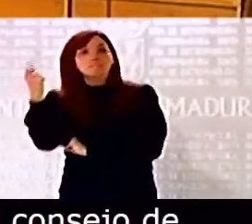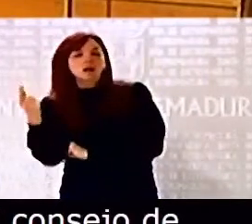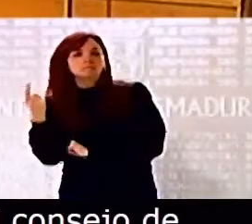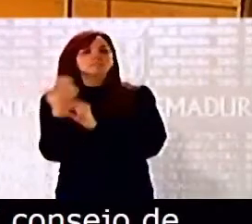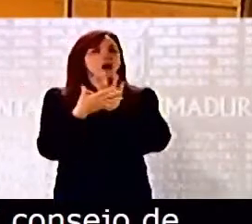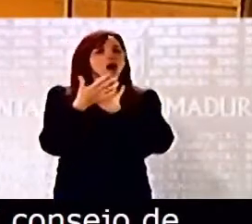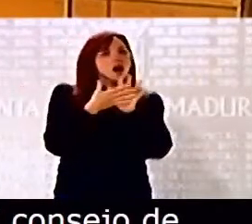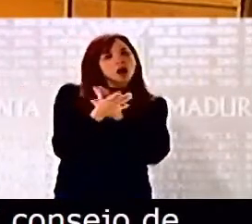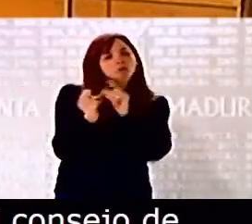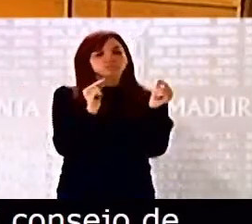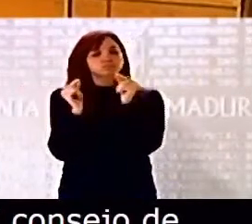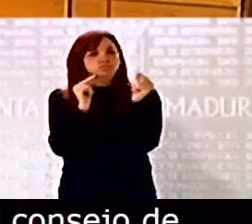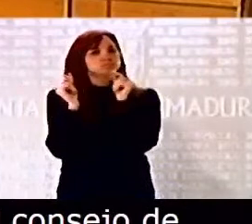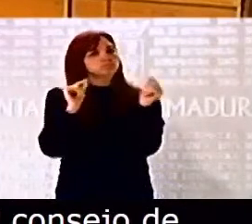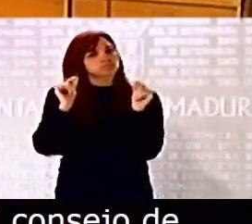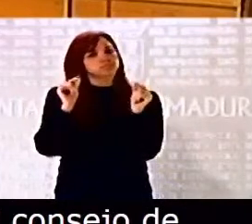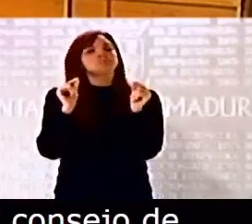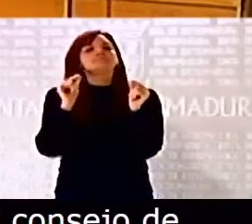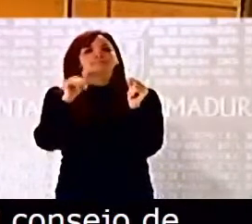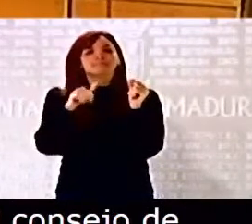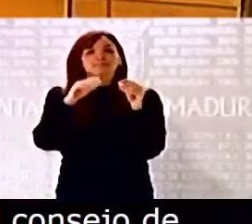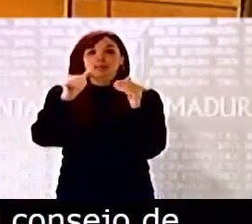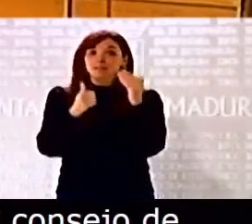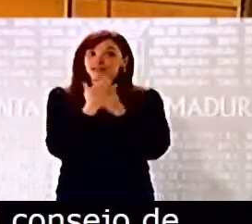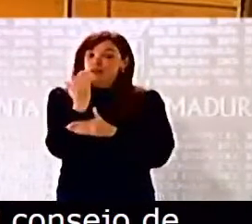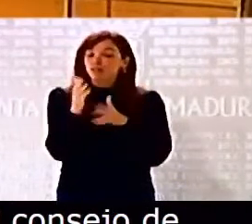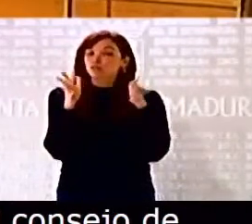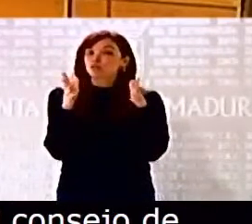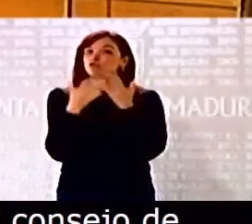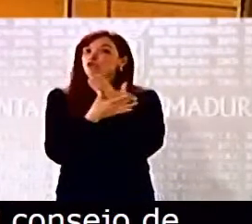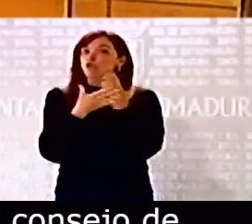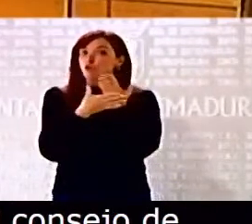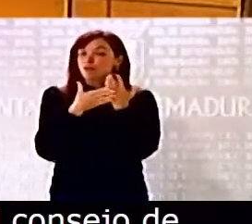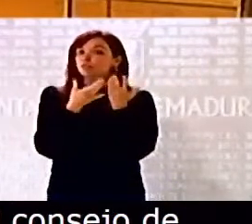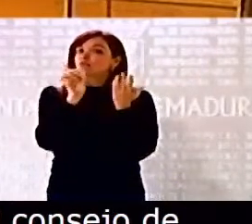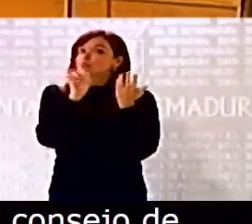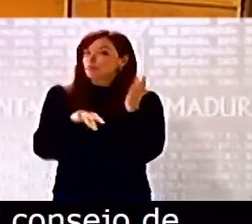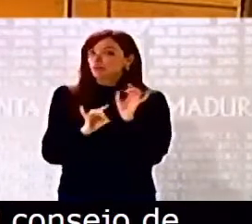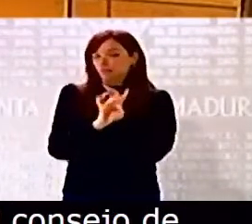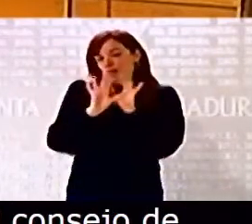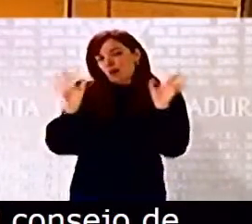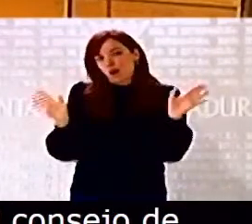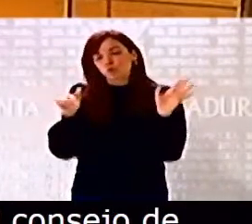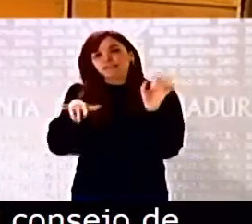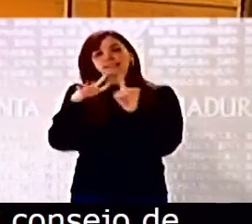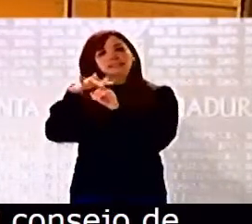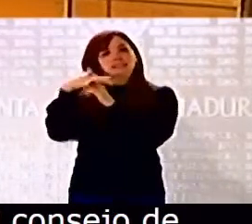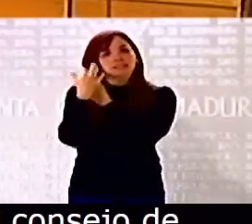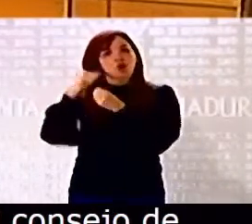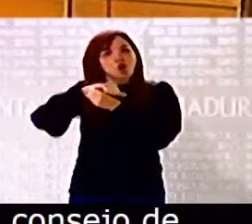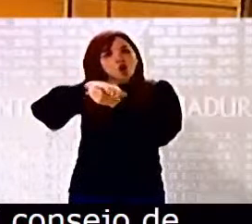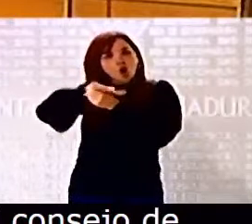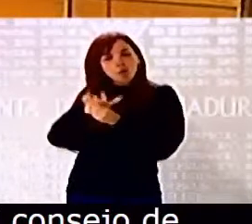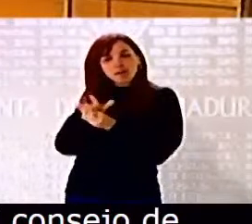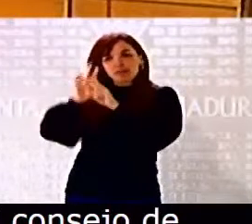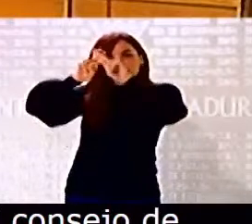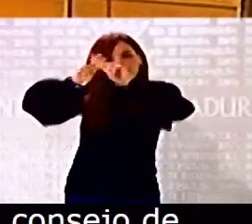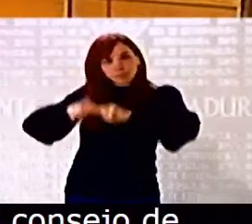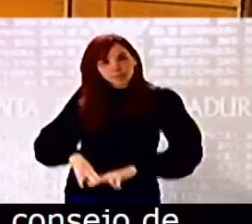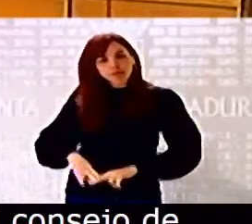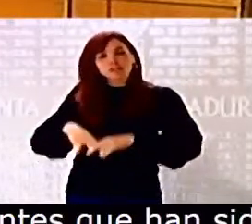discutidos y aprobados esta mañana en el Consejo de Gobierno. Por supuesto, también hemos analizado la situación COVID de nuestra comunidad